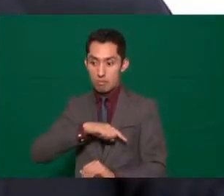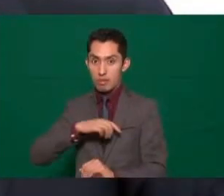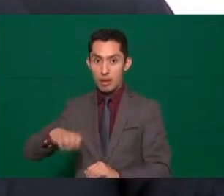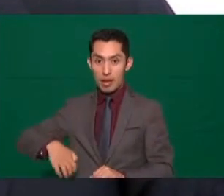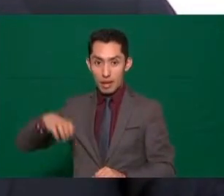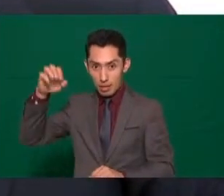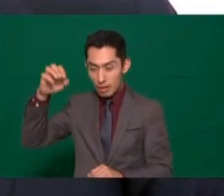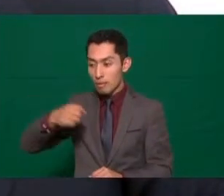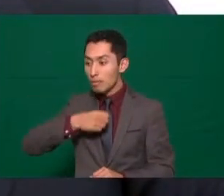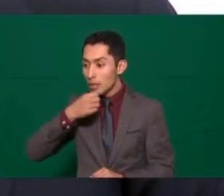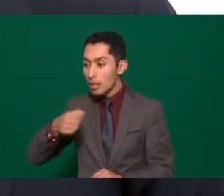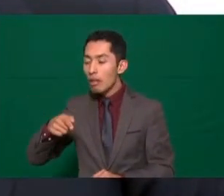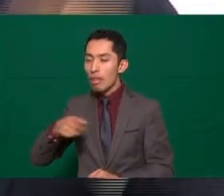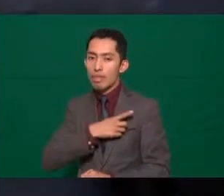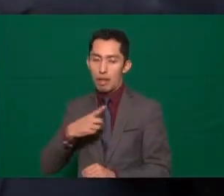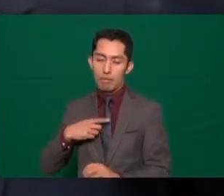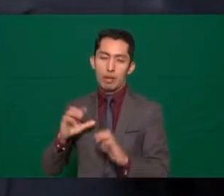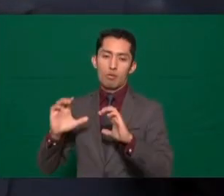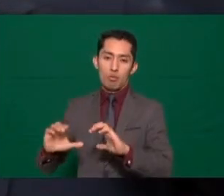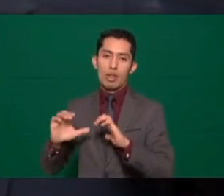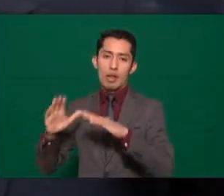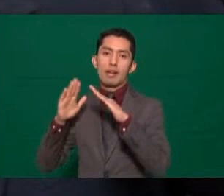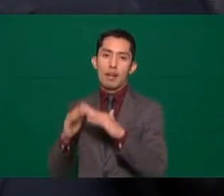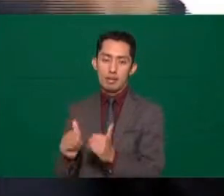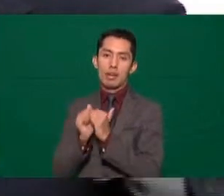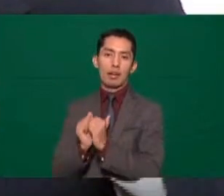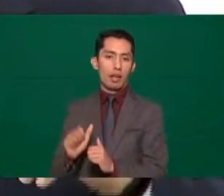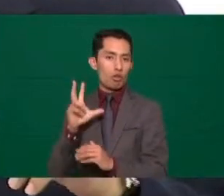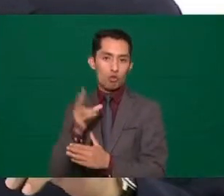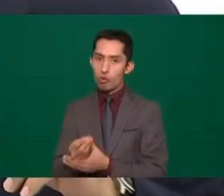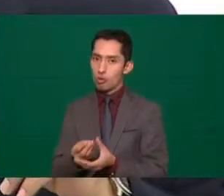respetables. Y